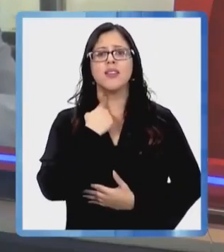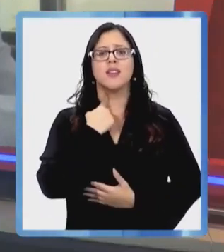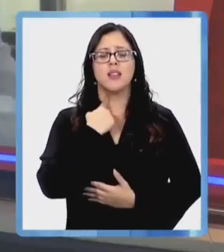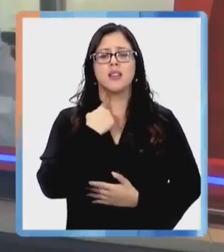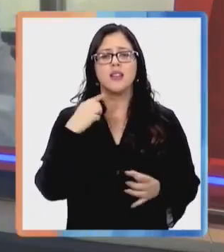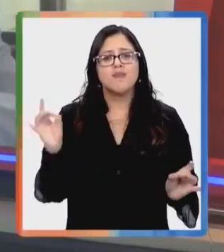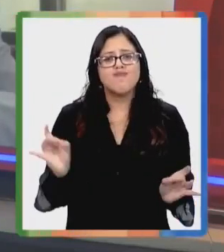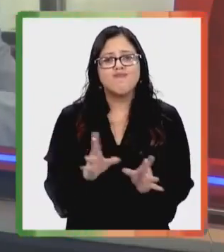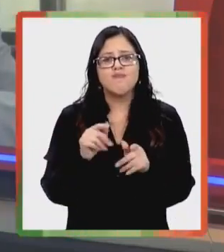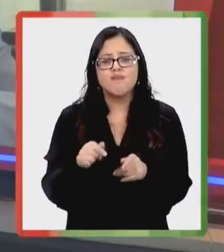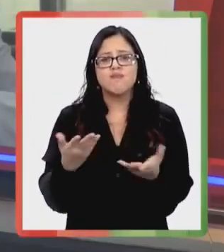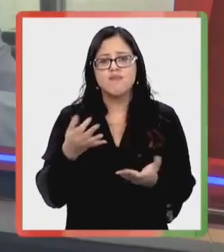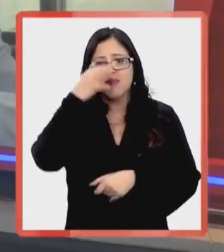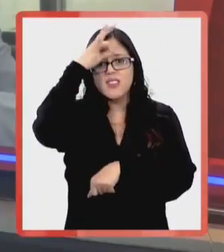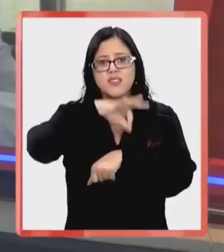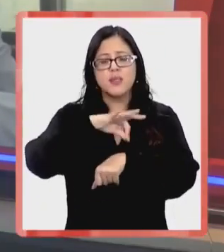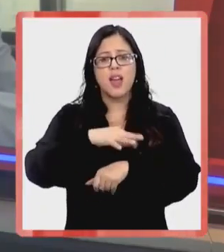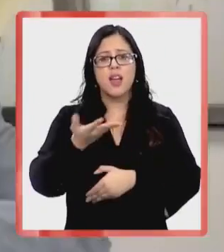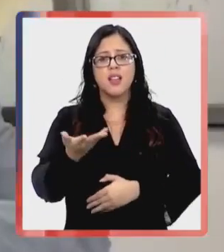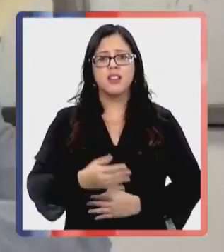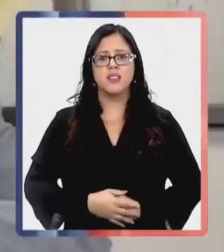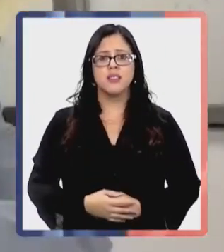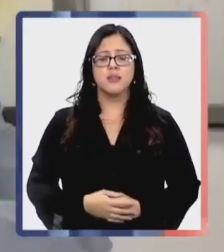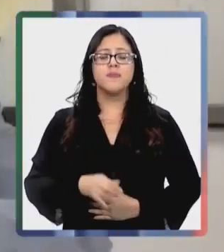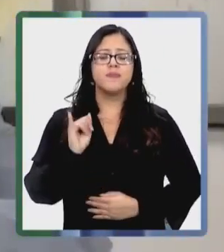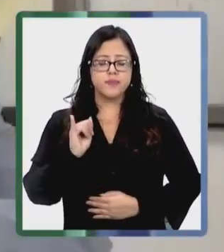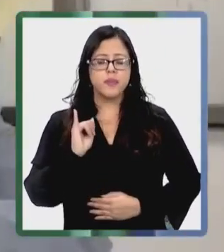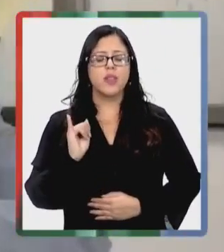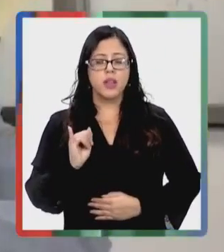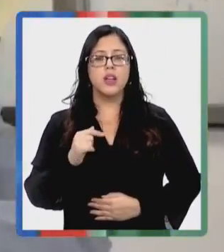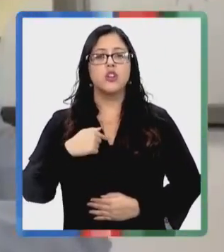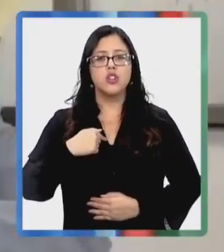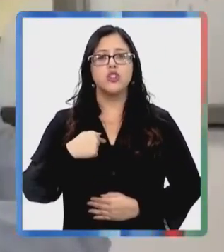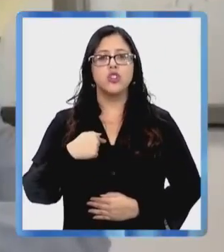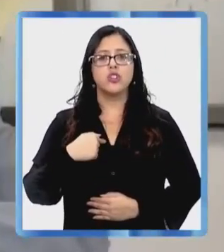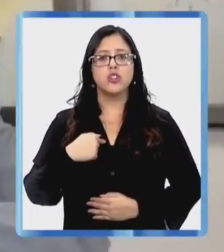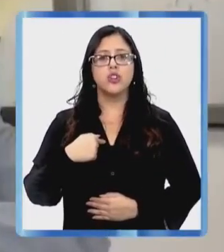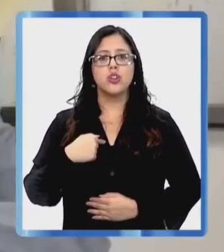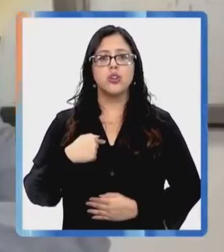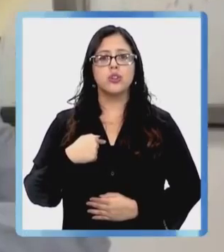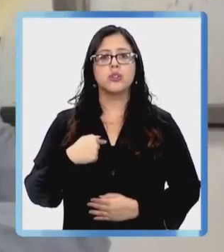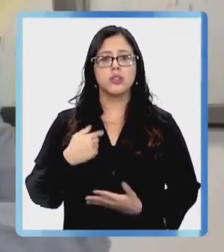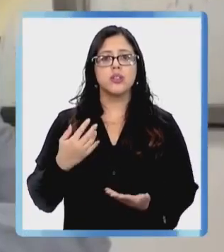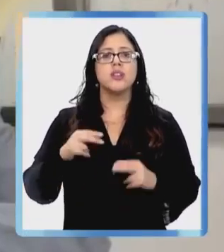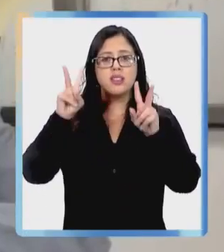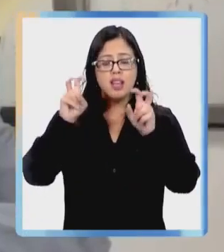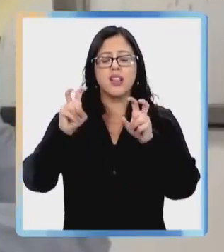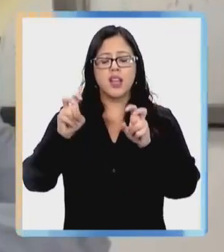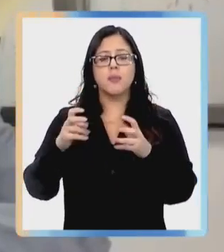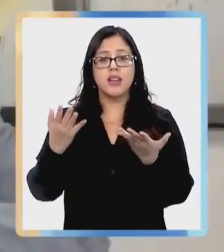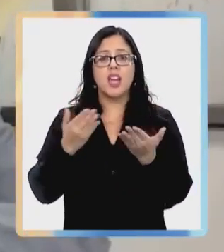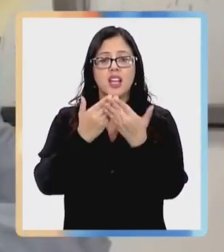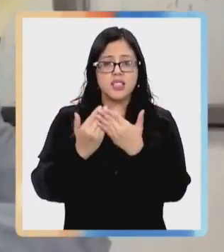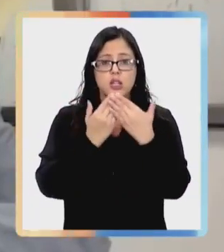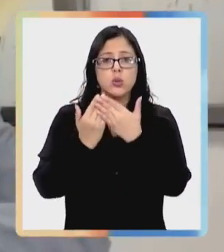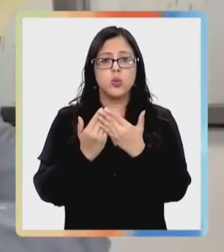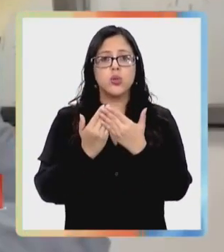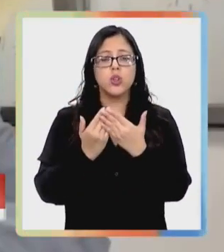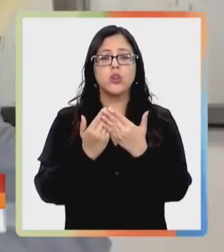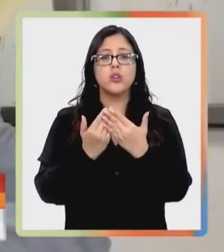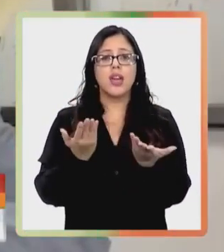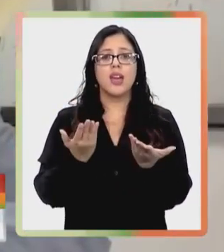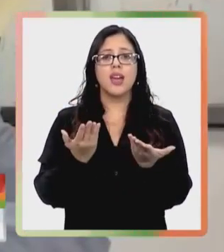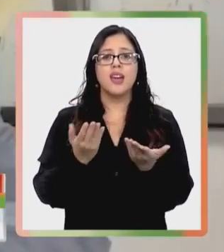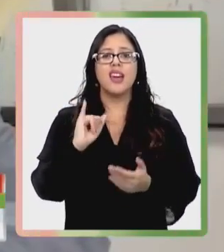manera tan agresiva por este virus respiratorio sincicial. Sí, yo fui educado en intensivo pediátrico en Bélgica